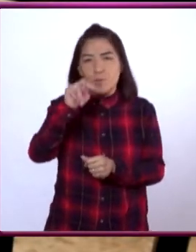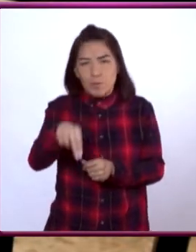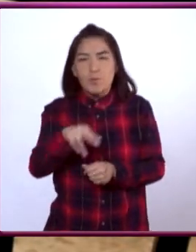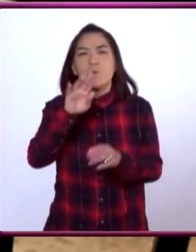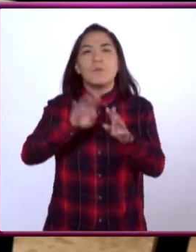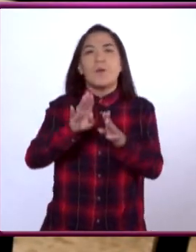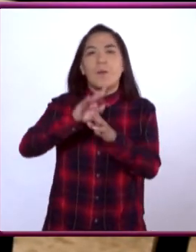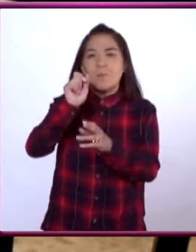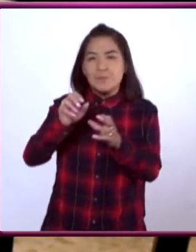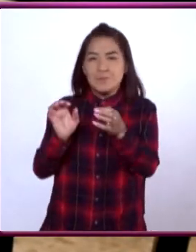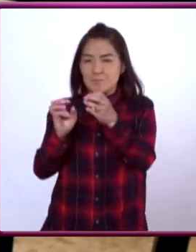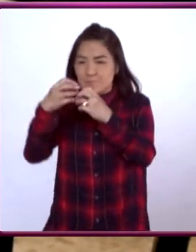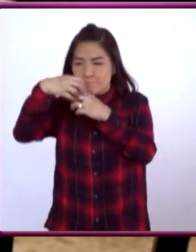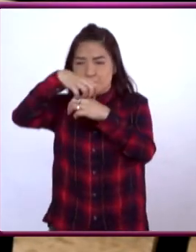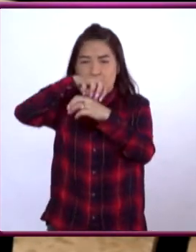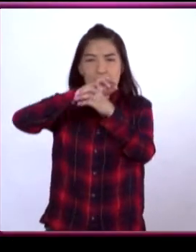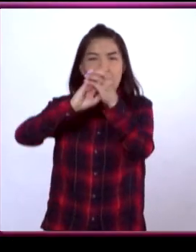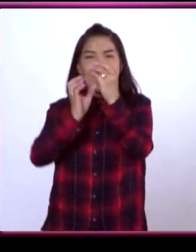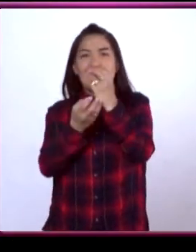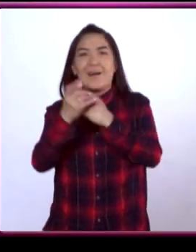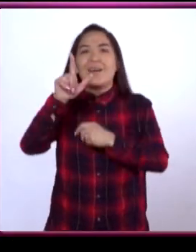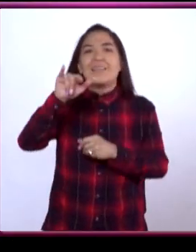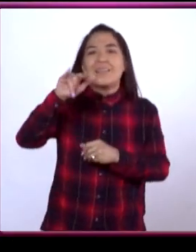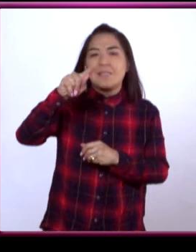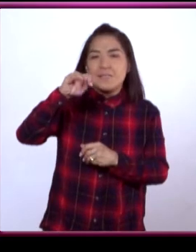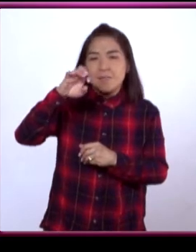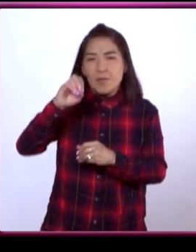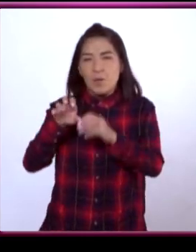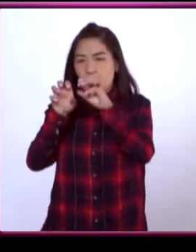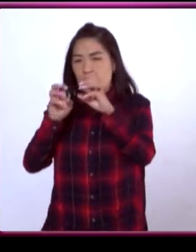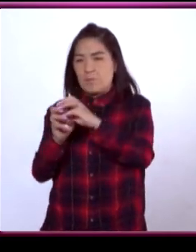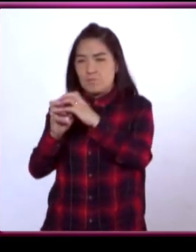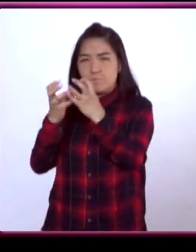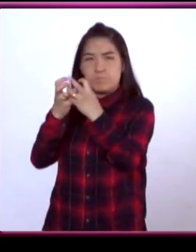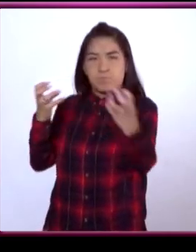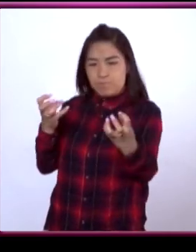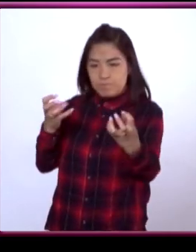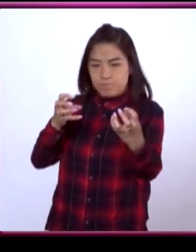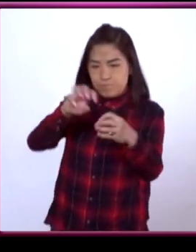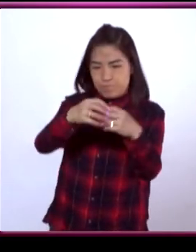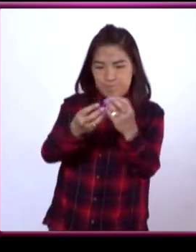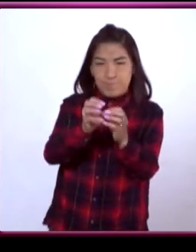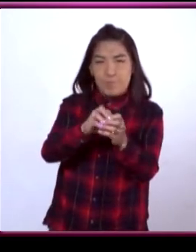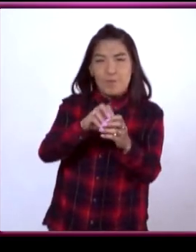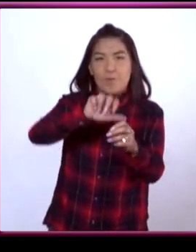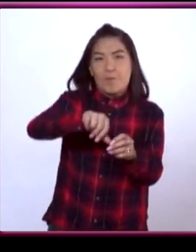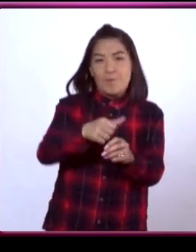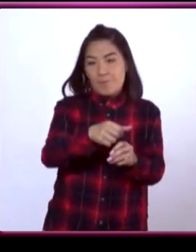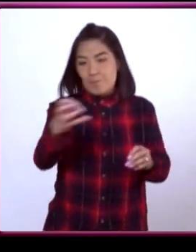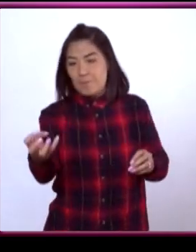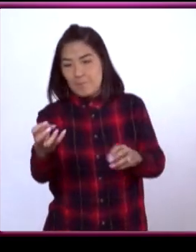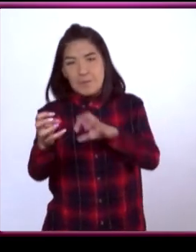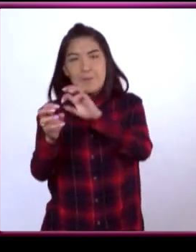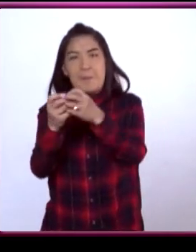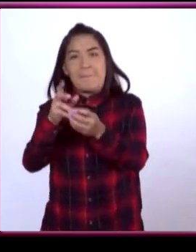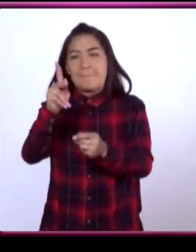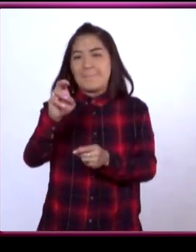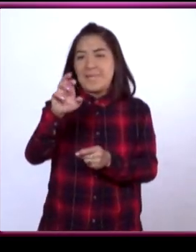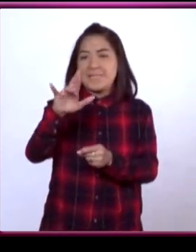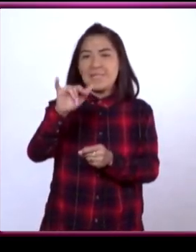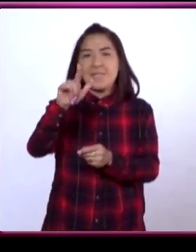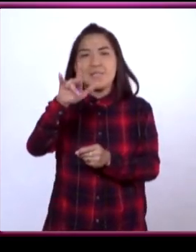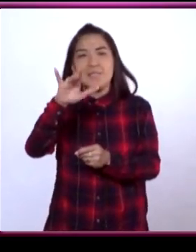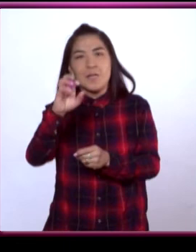que empiezan a interaccionar, se forman núcleos de helio, más tarde núcleos de litio. Luego hay un salto interesante en la parte